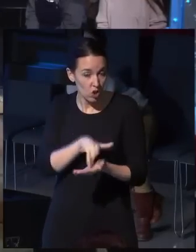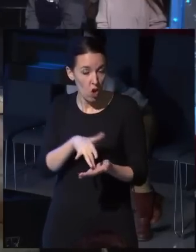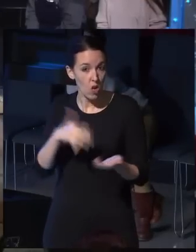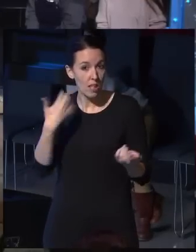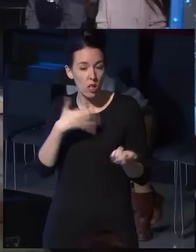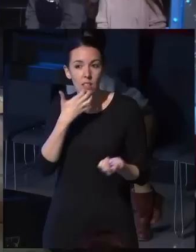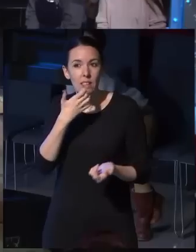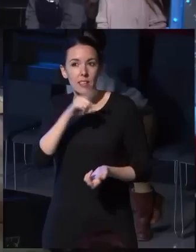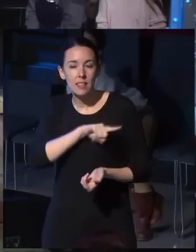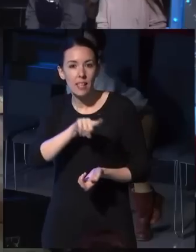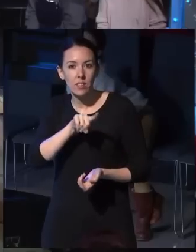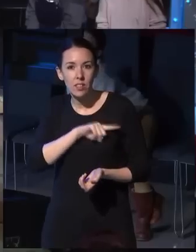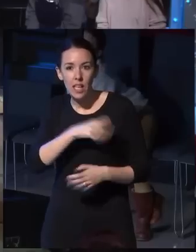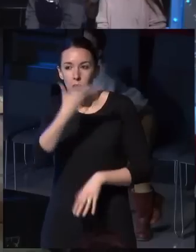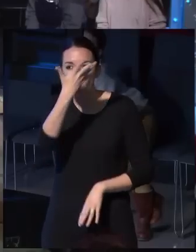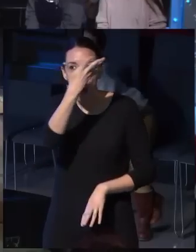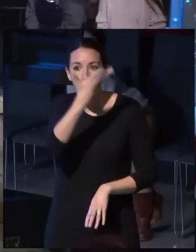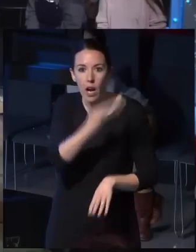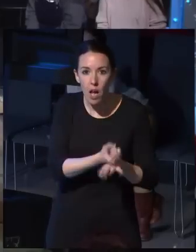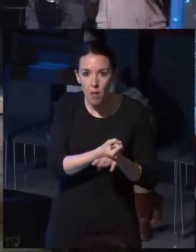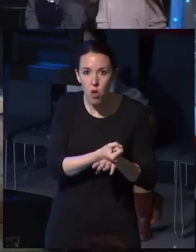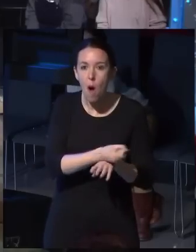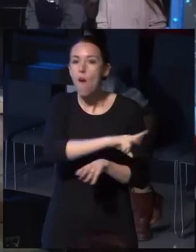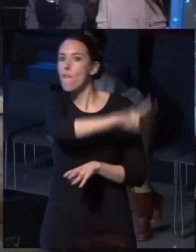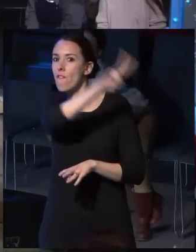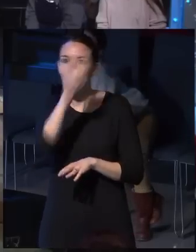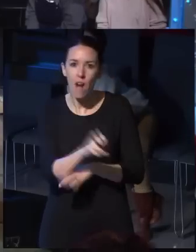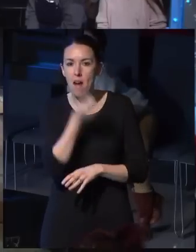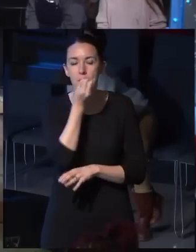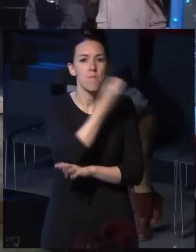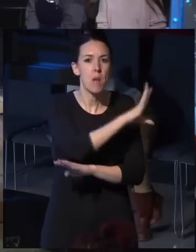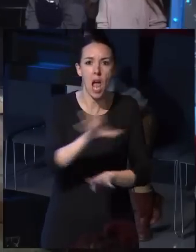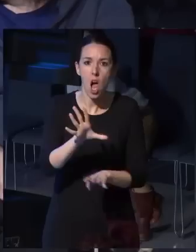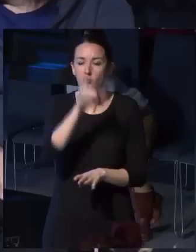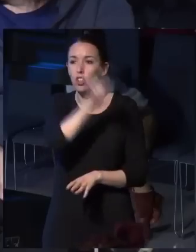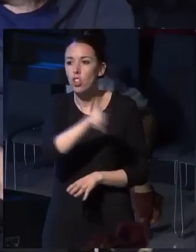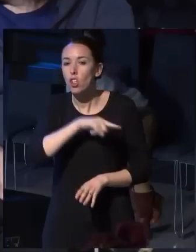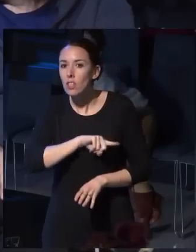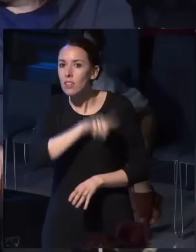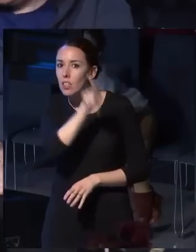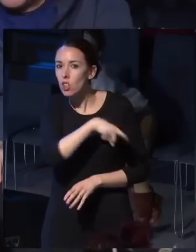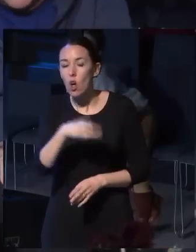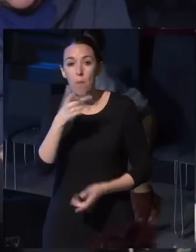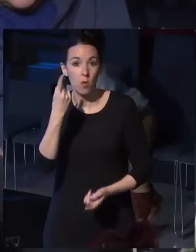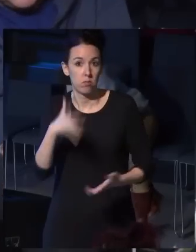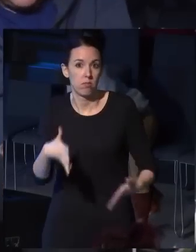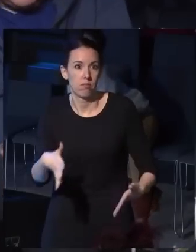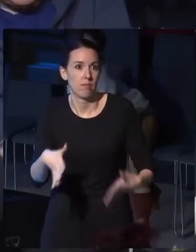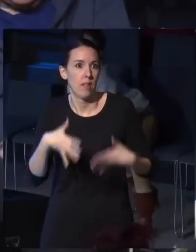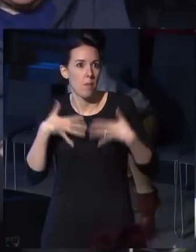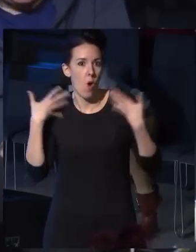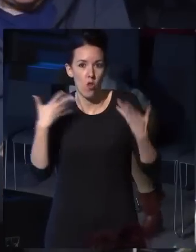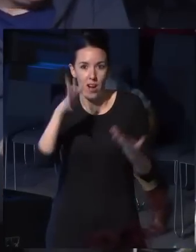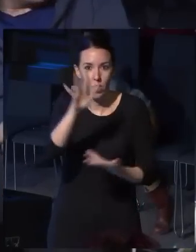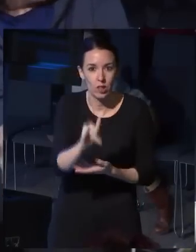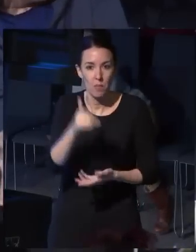si sentíais que la toma que se quedó era la que para vosotras era la mejor, porque claro, uno de repente está súper emocionado, pero aquí,